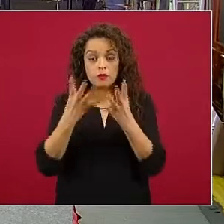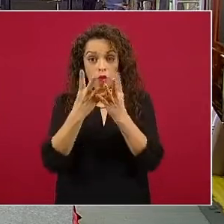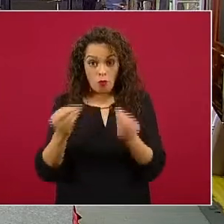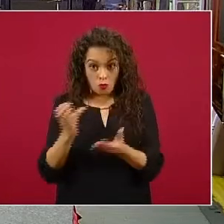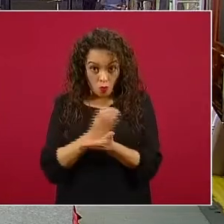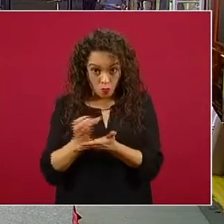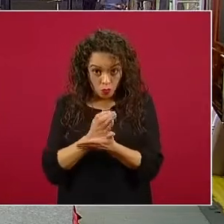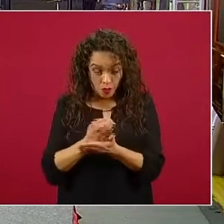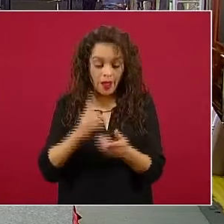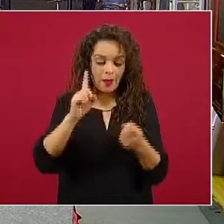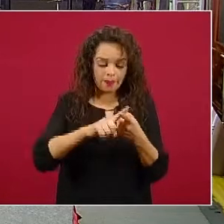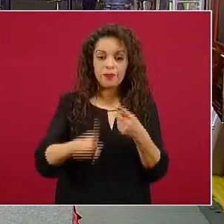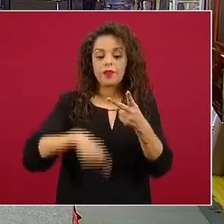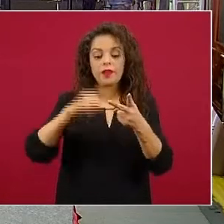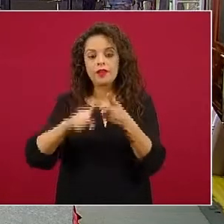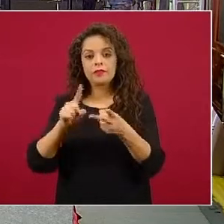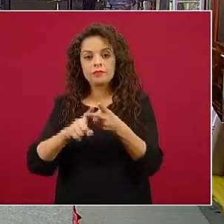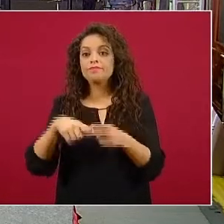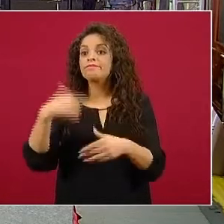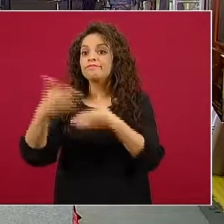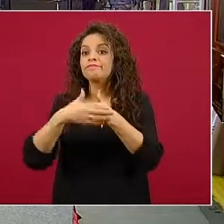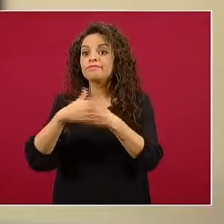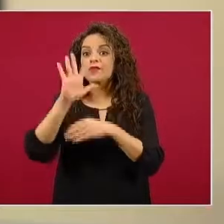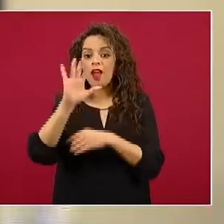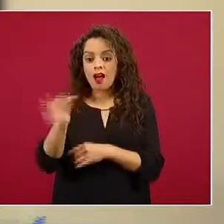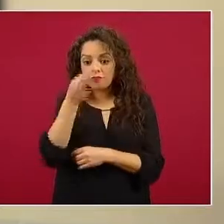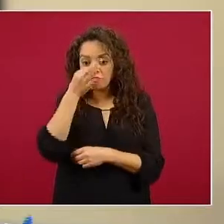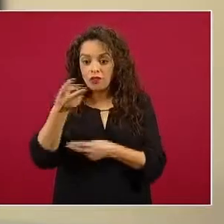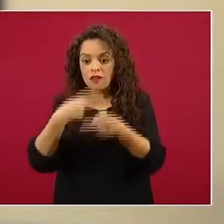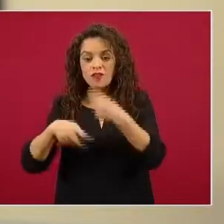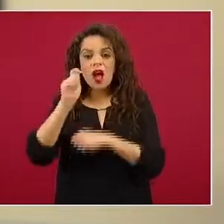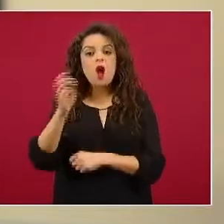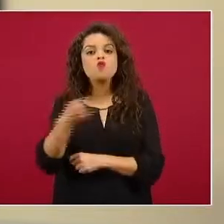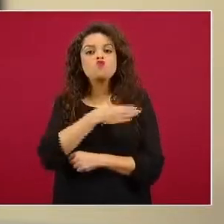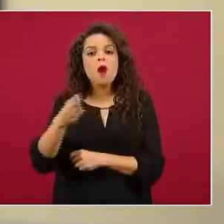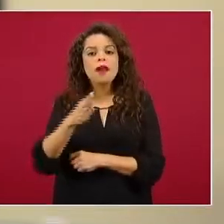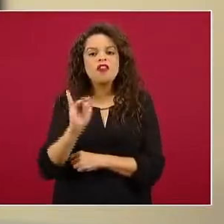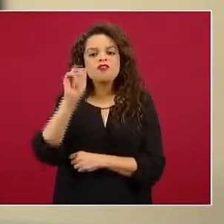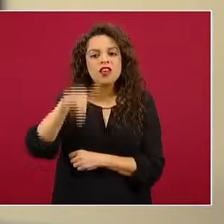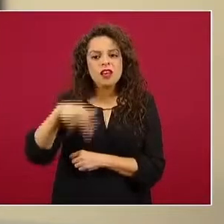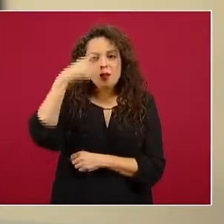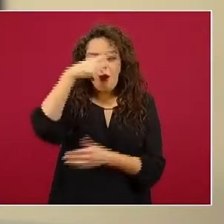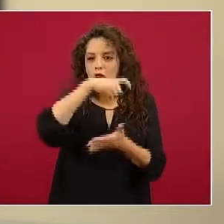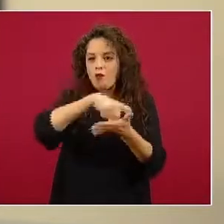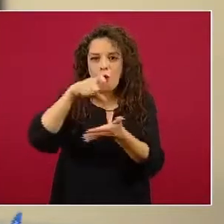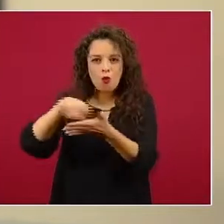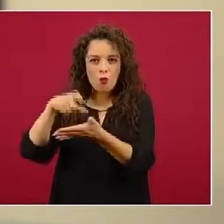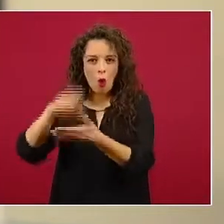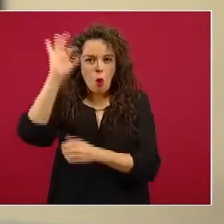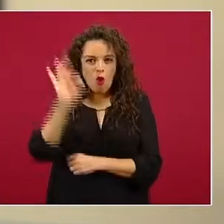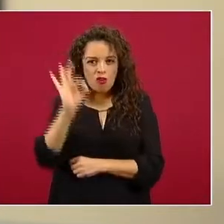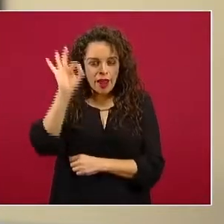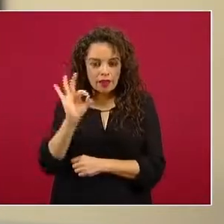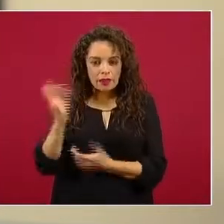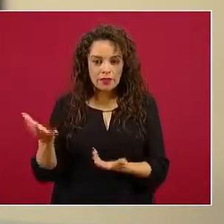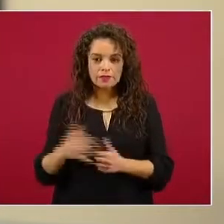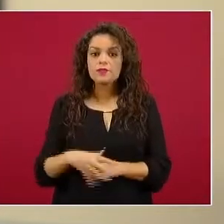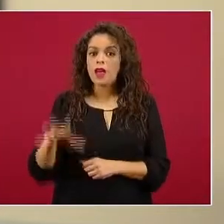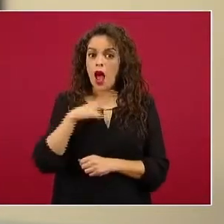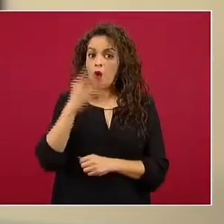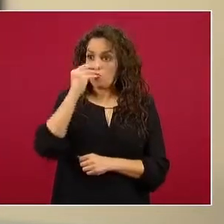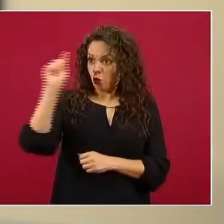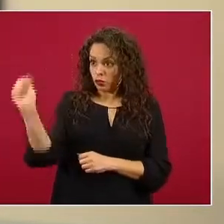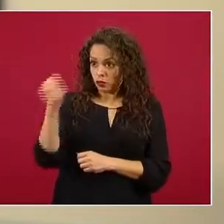se acerca el Buen Fin y en estos momentos, aunque ya hay mucha tecnología, se van a hacer